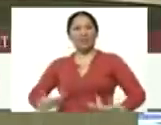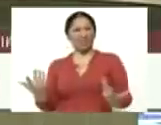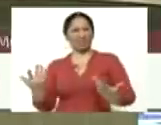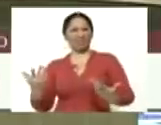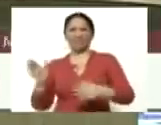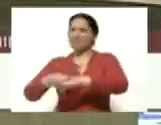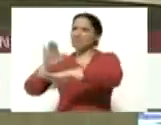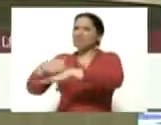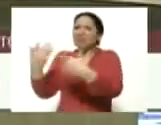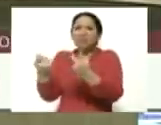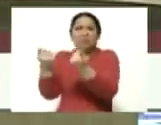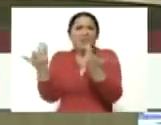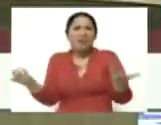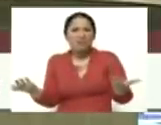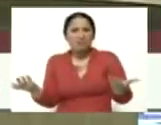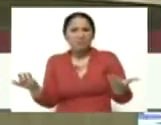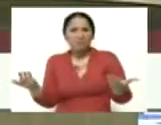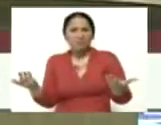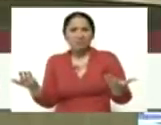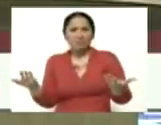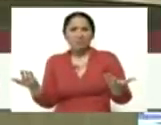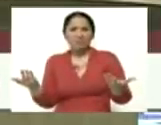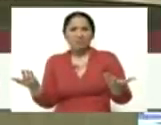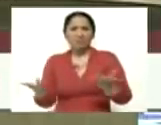pasó con esa ayuda humanitaria?